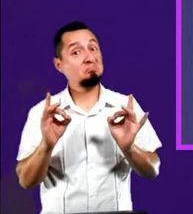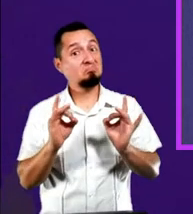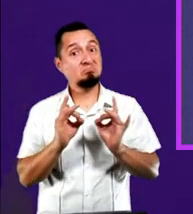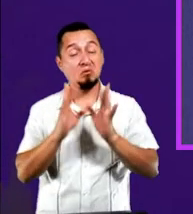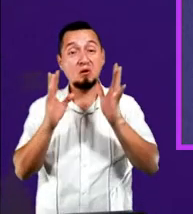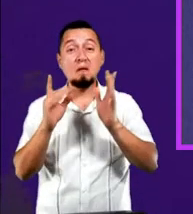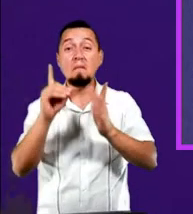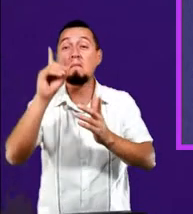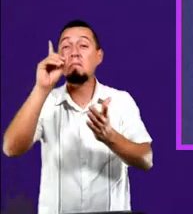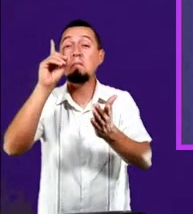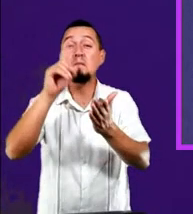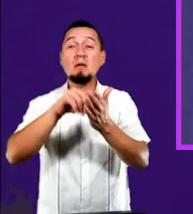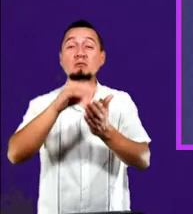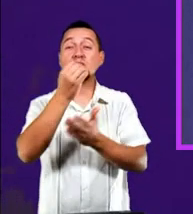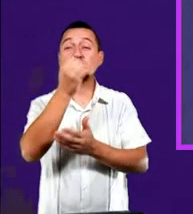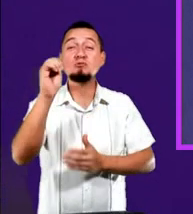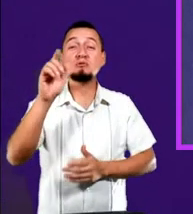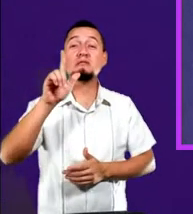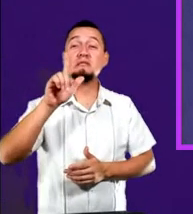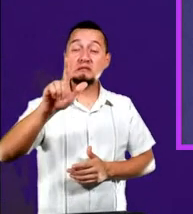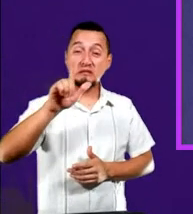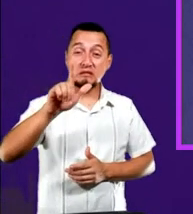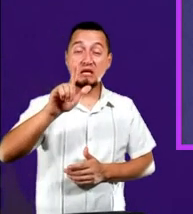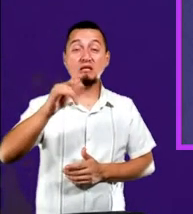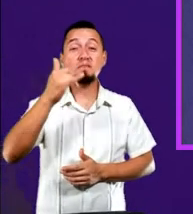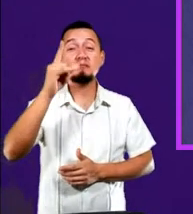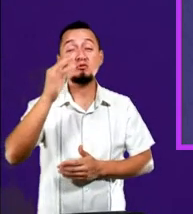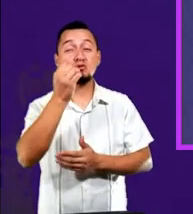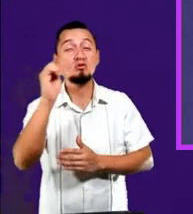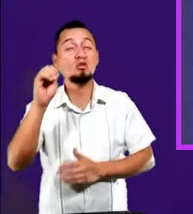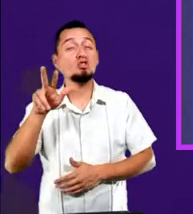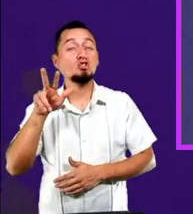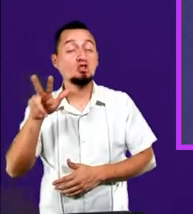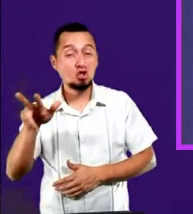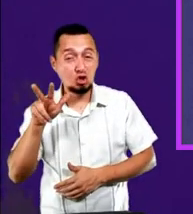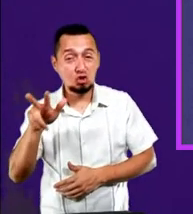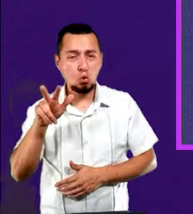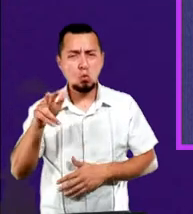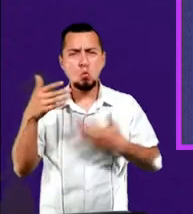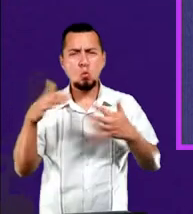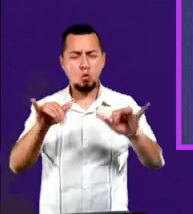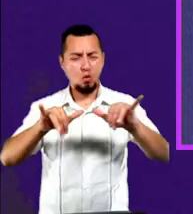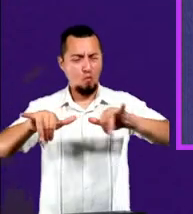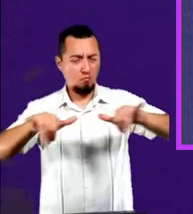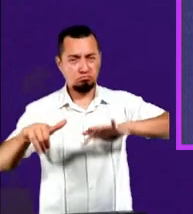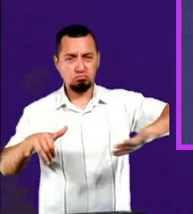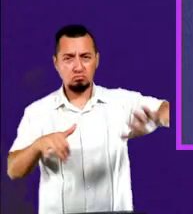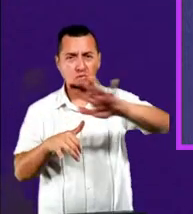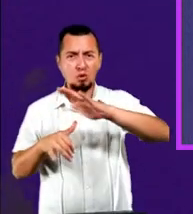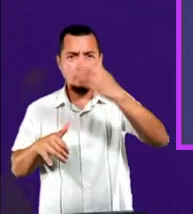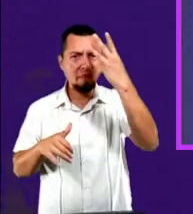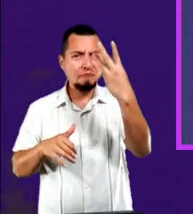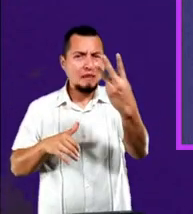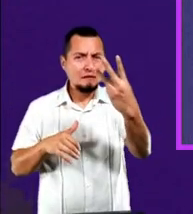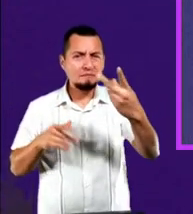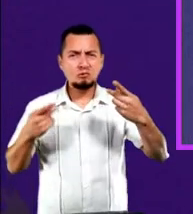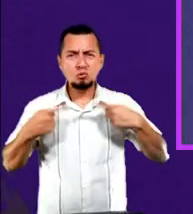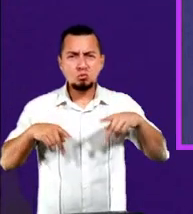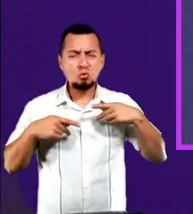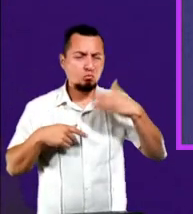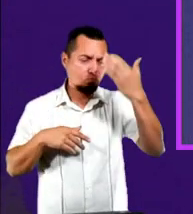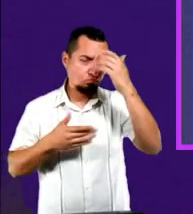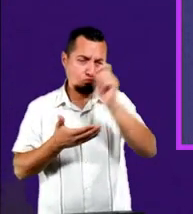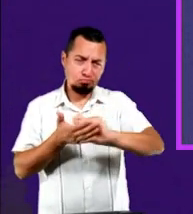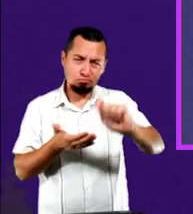18, en una zona geográfica, tres grandes cumbres de la escritura hispana